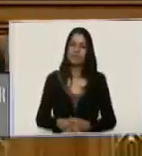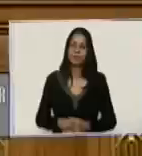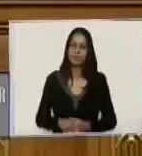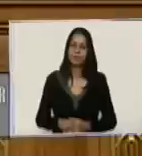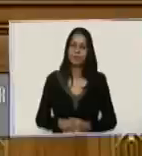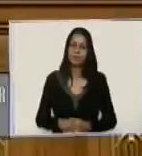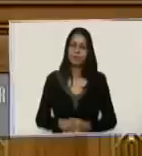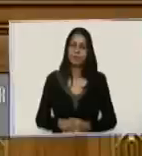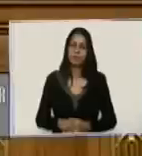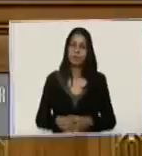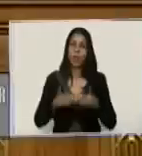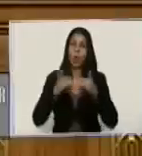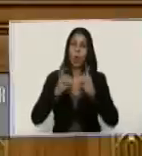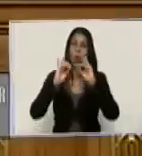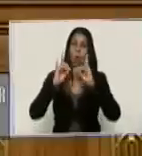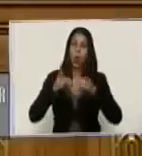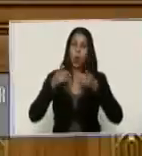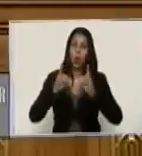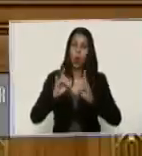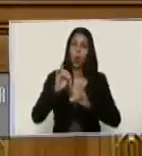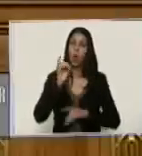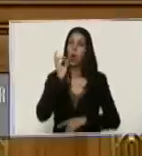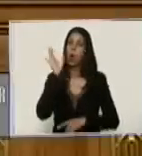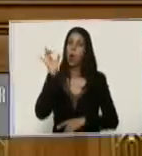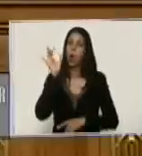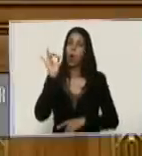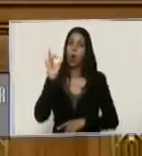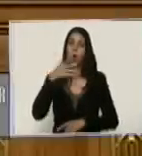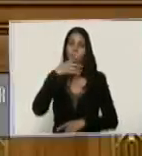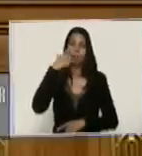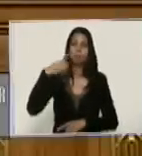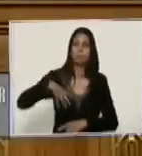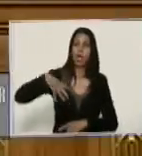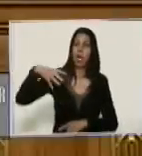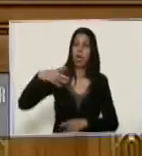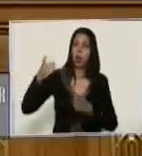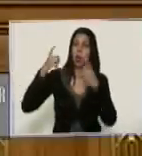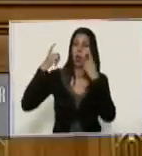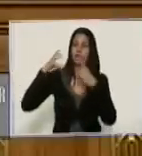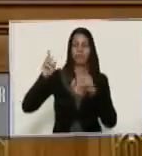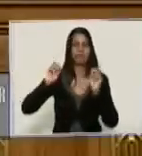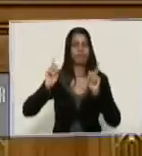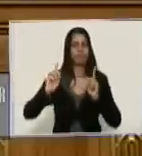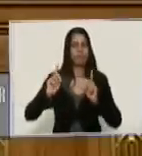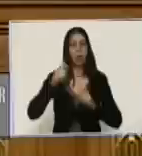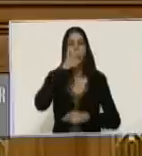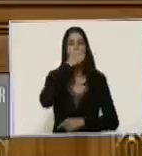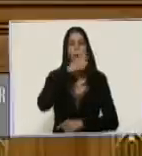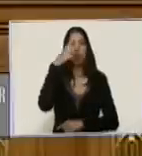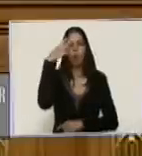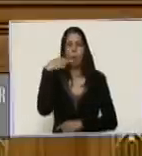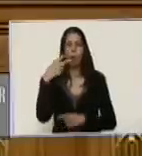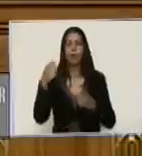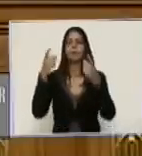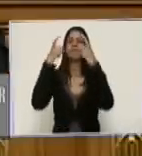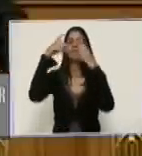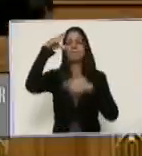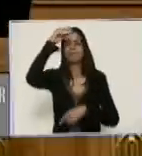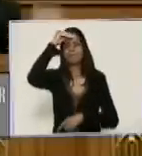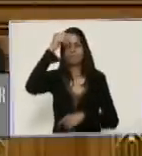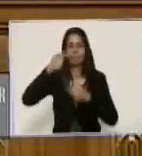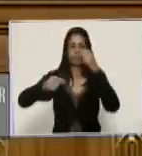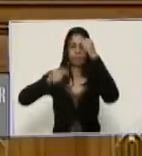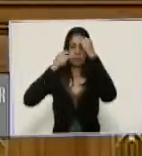una cuna de oro. Esas lecciones nos las dio el pueblo de pie. Esas lecciones nos las dio